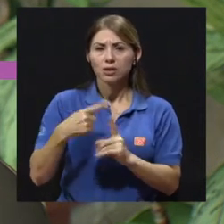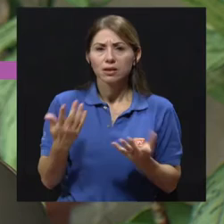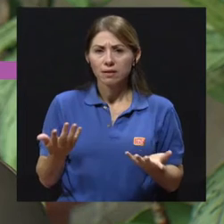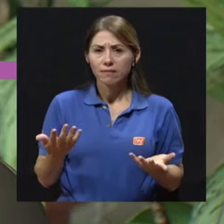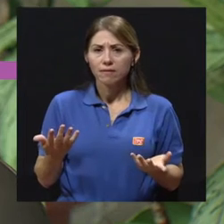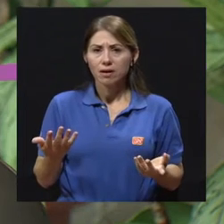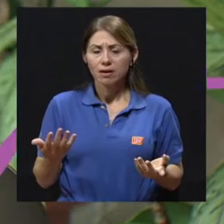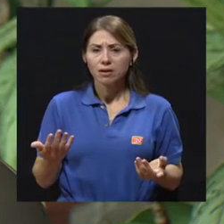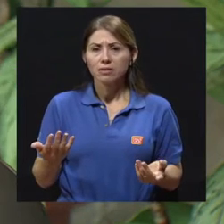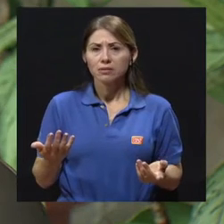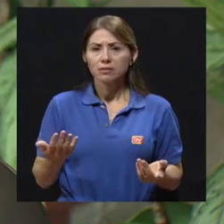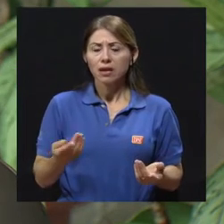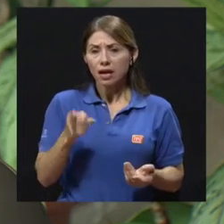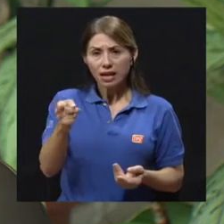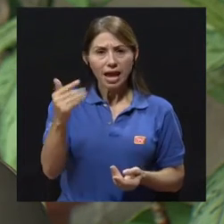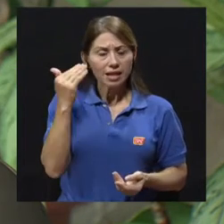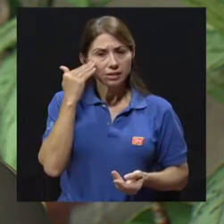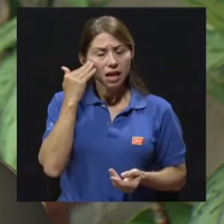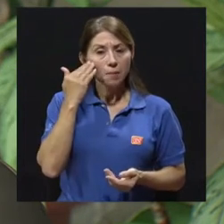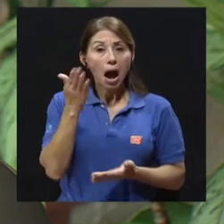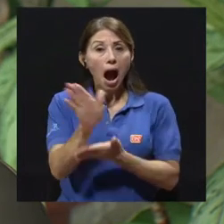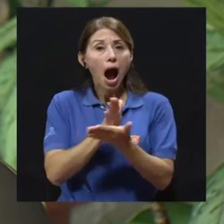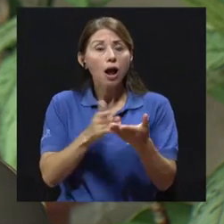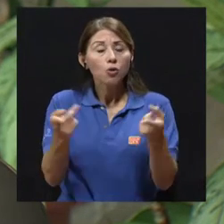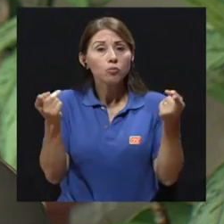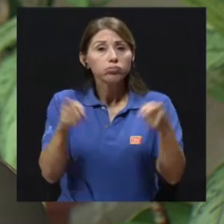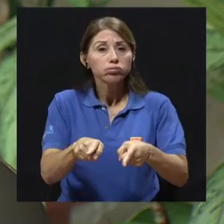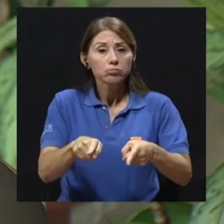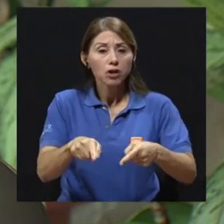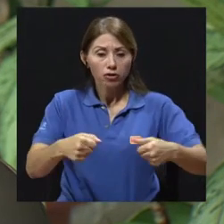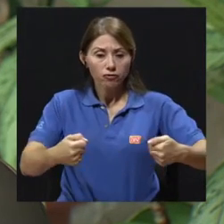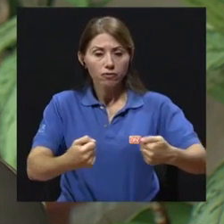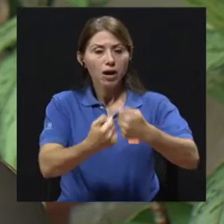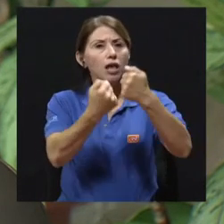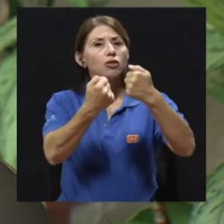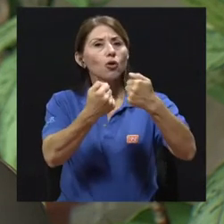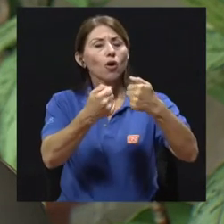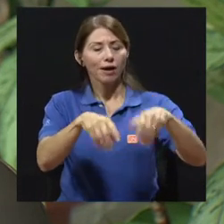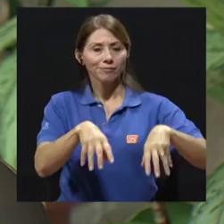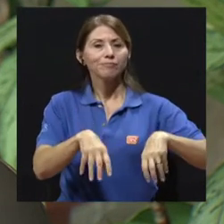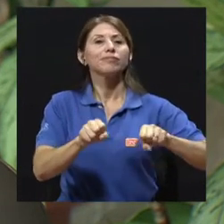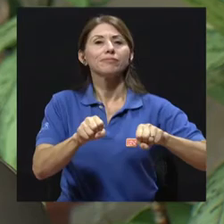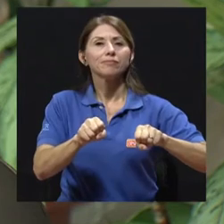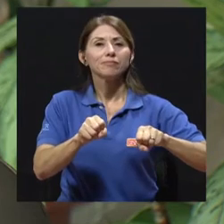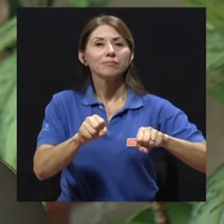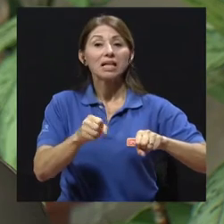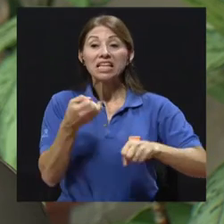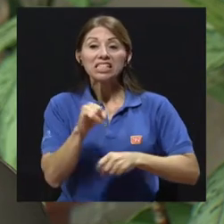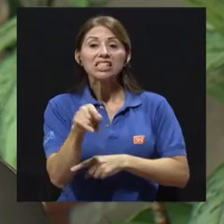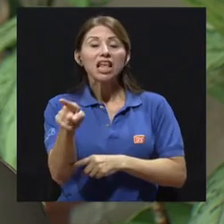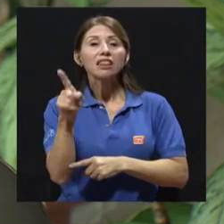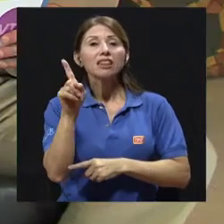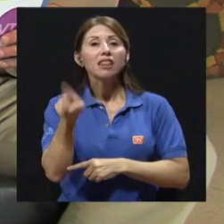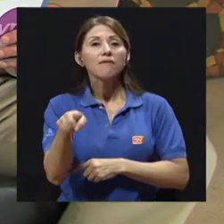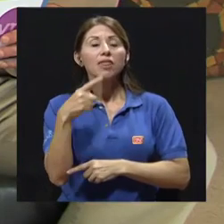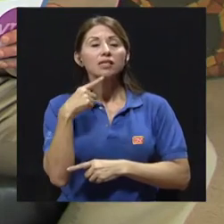positivas, ¿verdad? Que sepa enfrentar los retos de la vida diaria, que sepa decir no cuando tenga que decir que